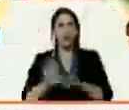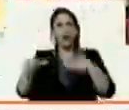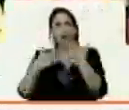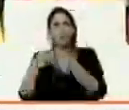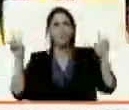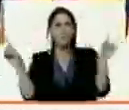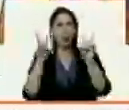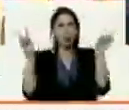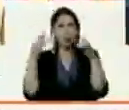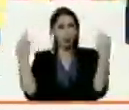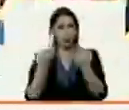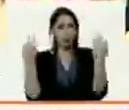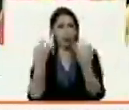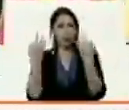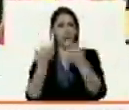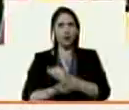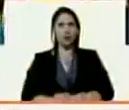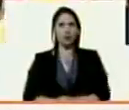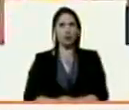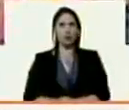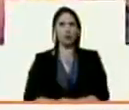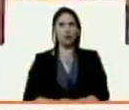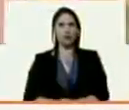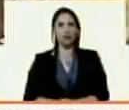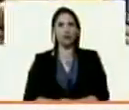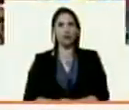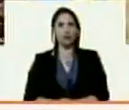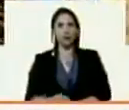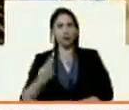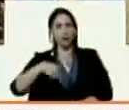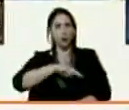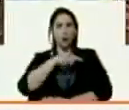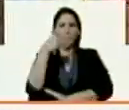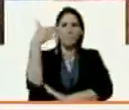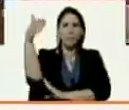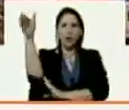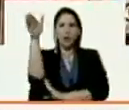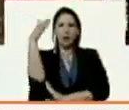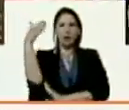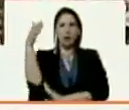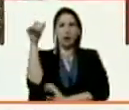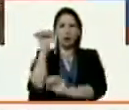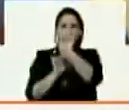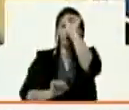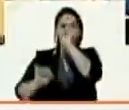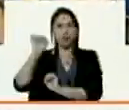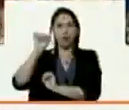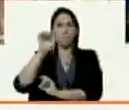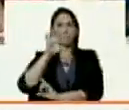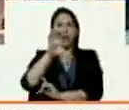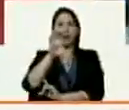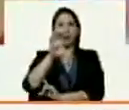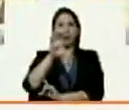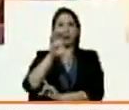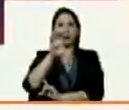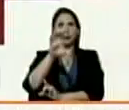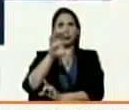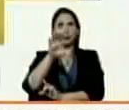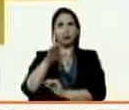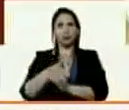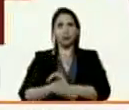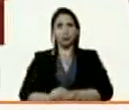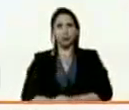¡Hasta la victoria siempre! ¡Nuestra bandera en alto a defender la patria!